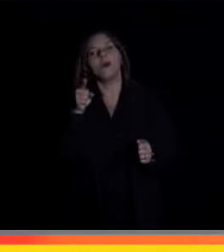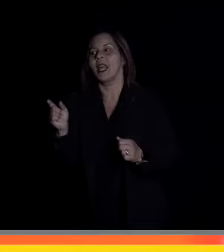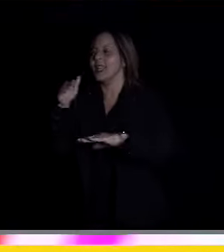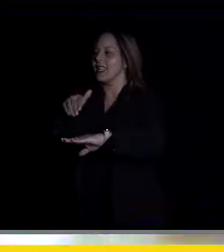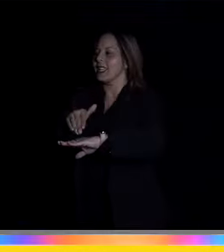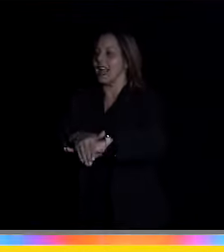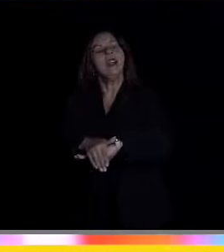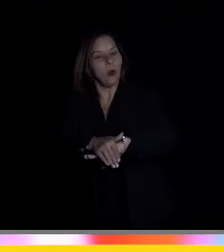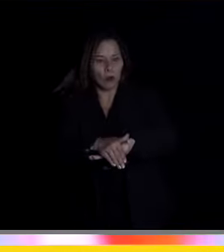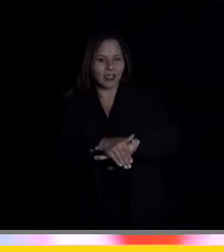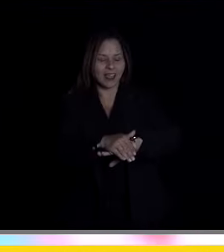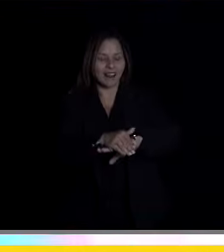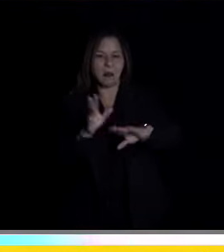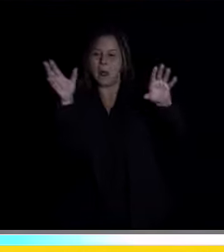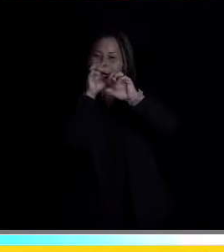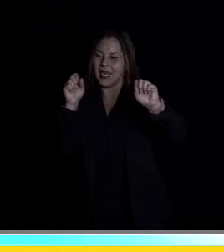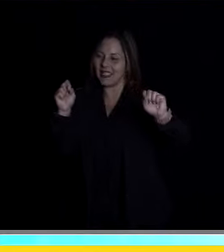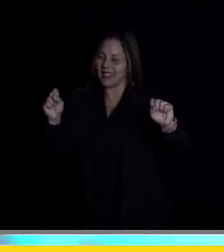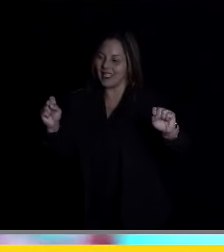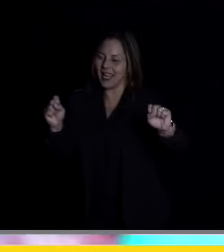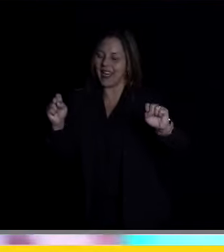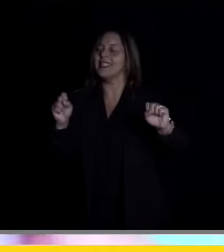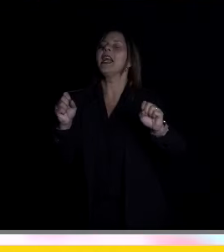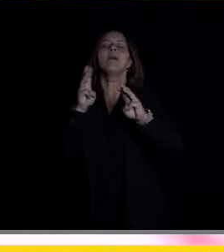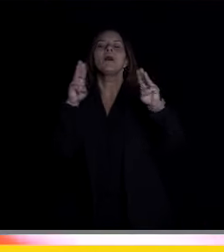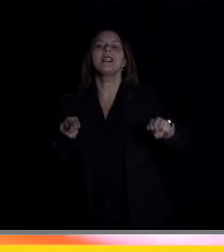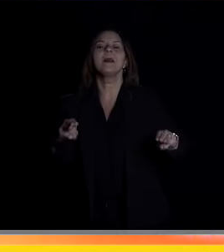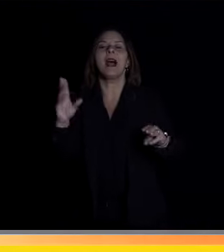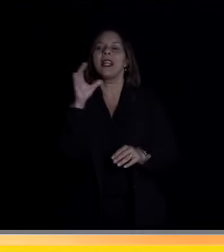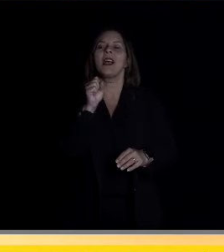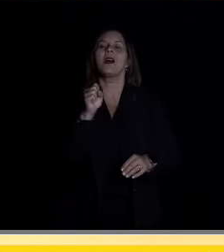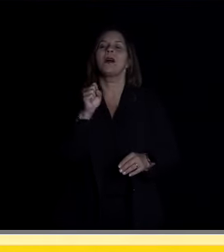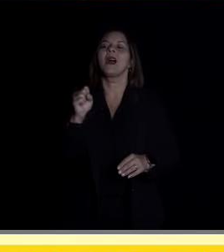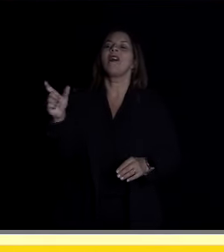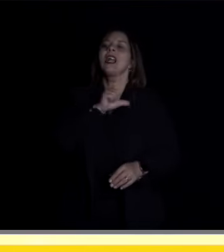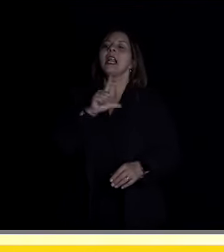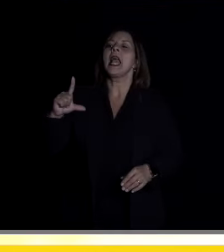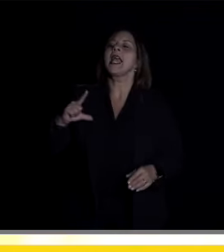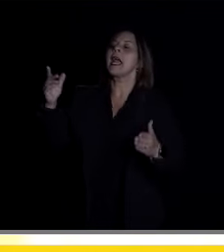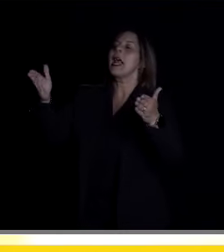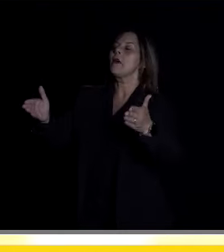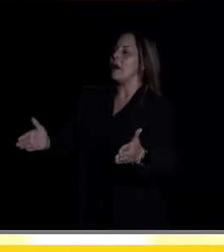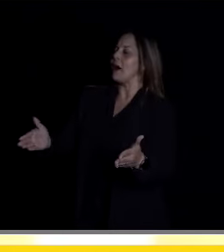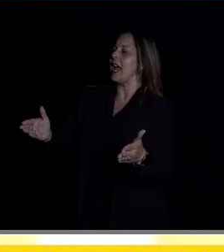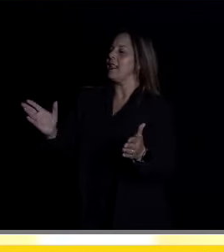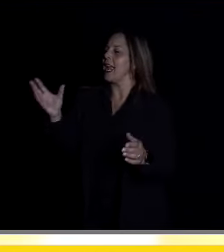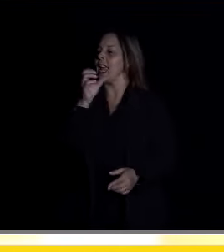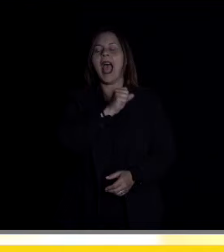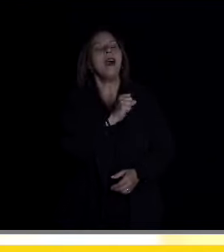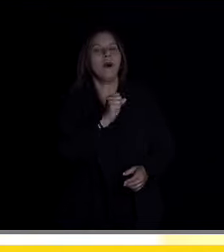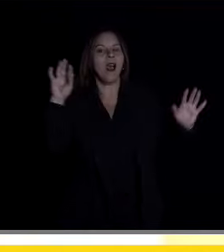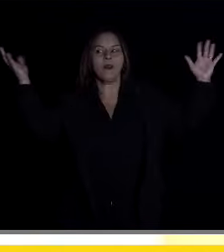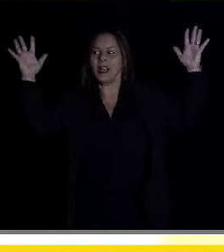que, querido presidente de la legislatura municipal del municipio autónomo de Caguas, señoras y señores legisladores y legisladoras,